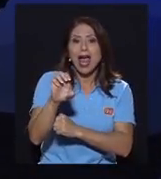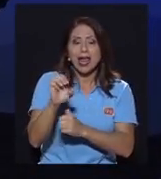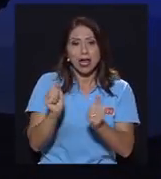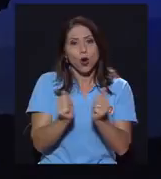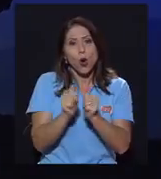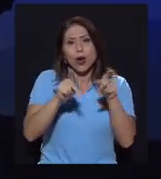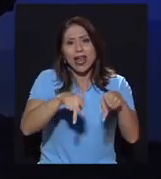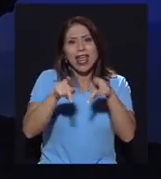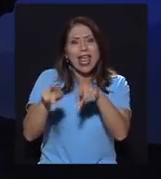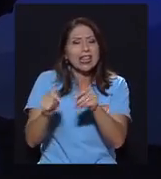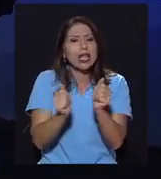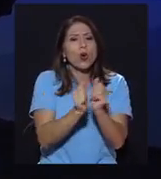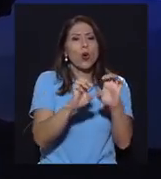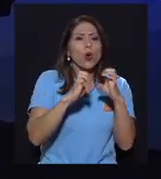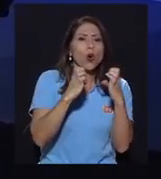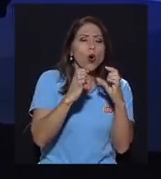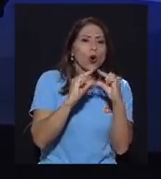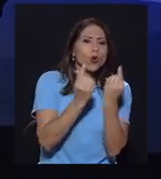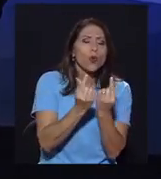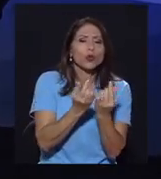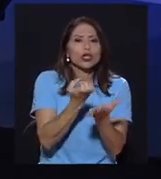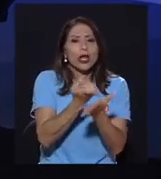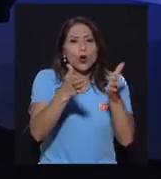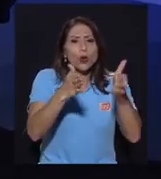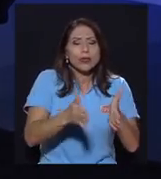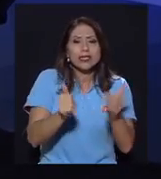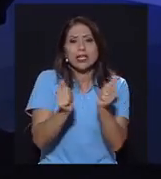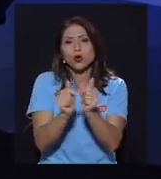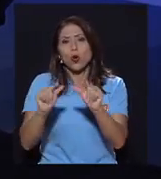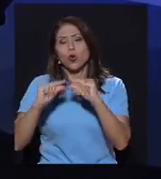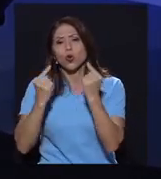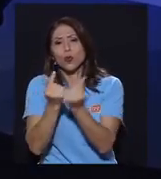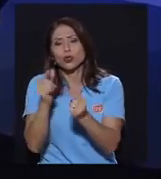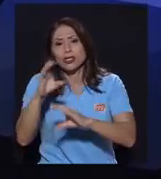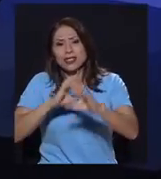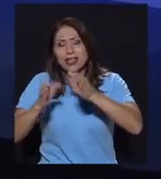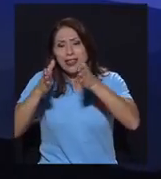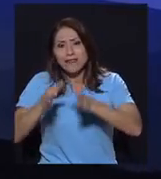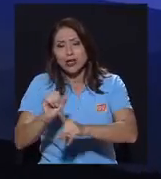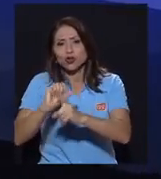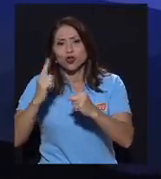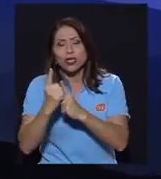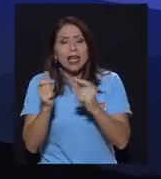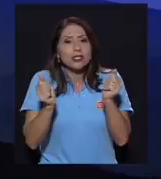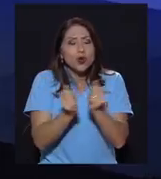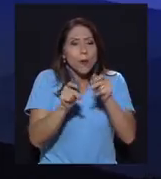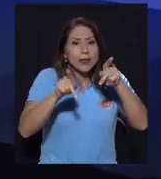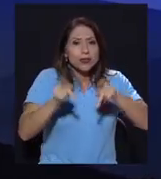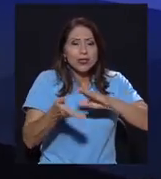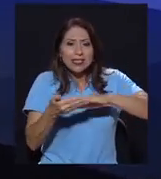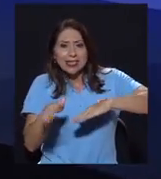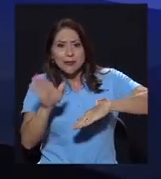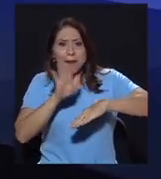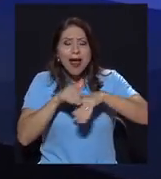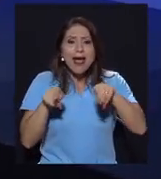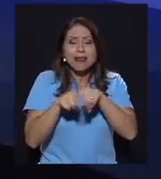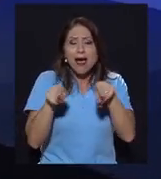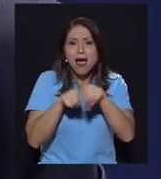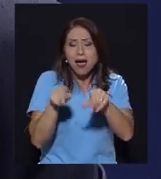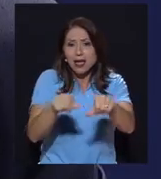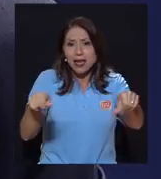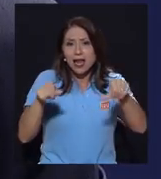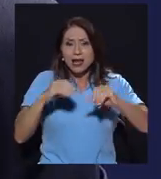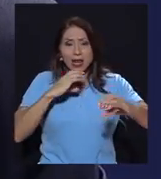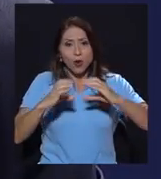diversas áreas con grupos de economistas con grupos de científicos sociales con grupos de expertos incluso en el área de la comunicación